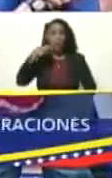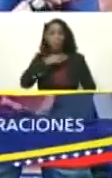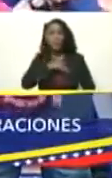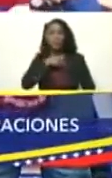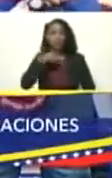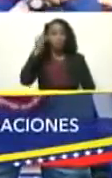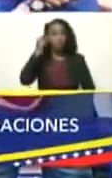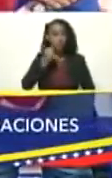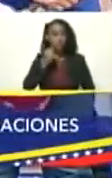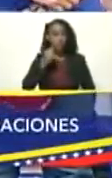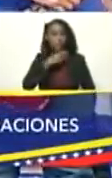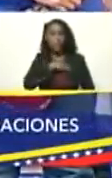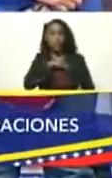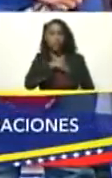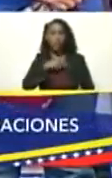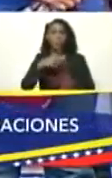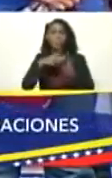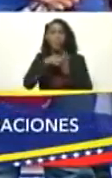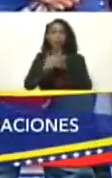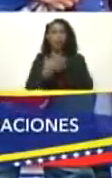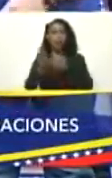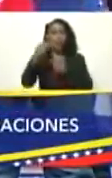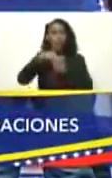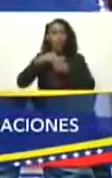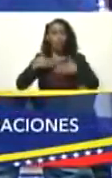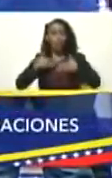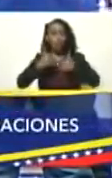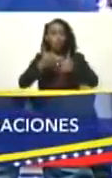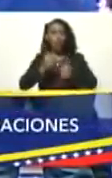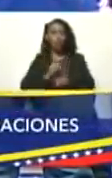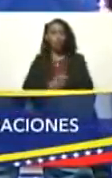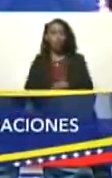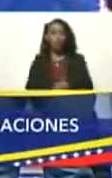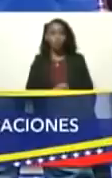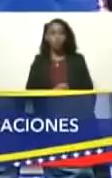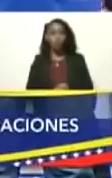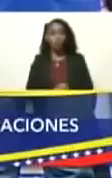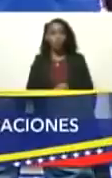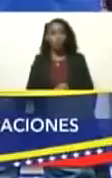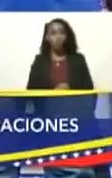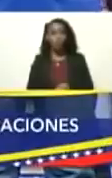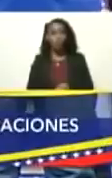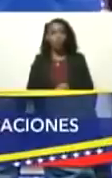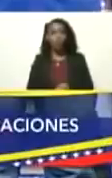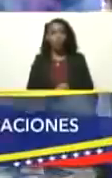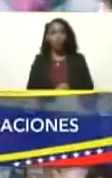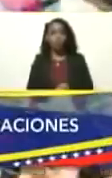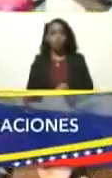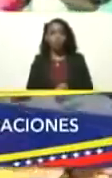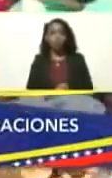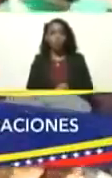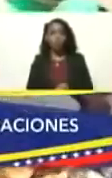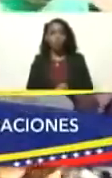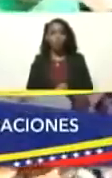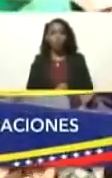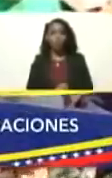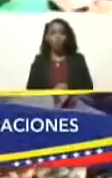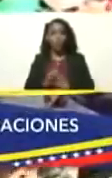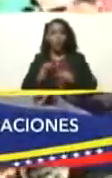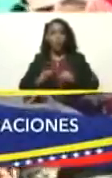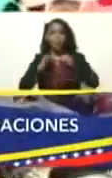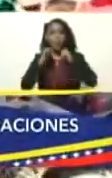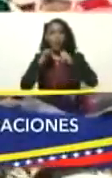Sucre, misión Barrio Adentro, salud. y empezó